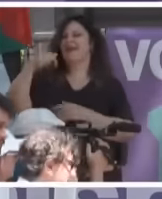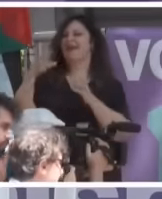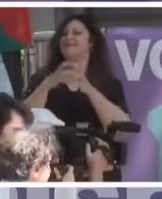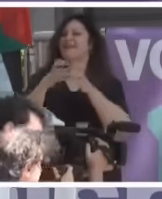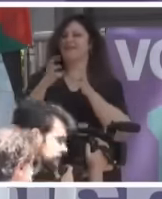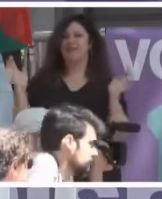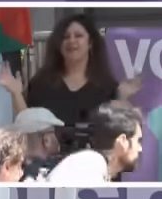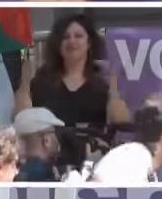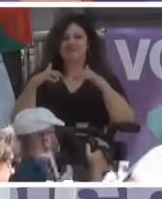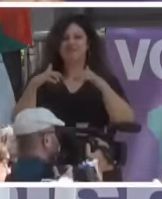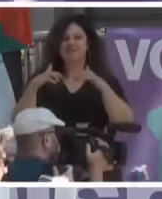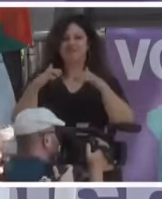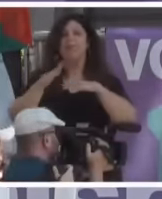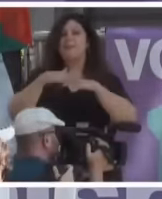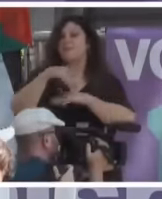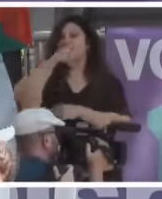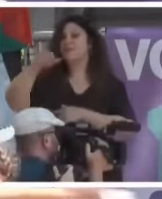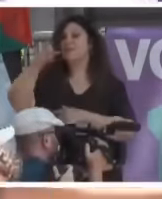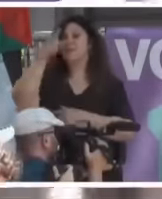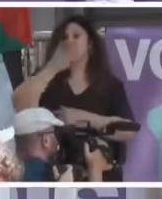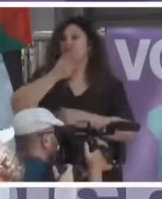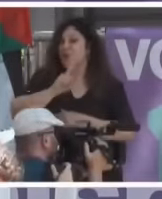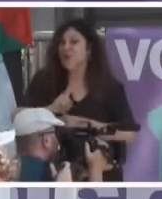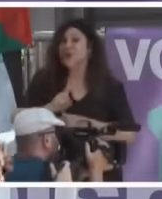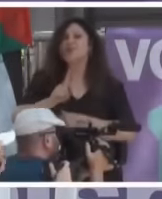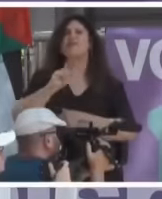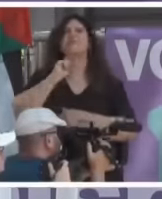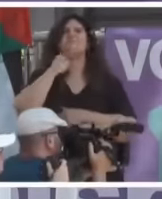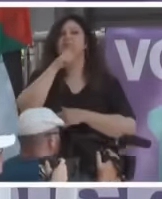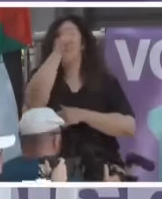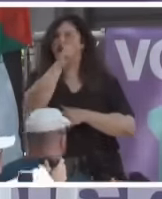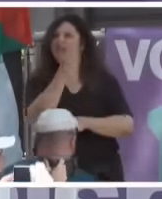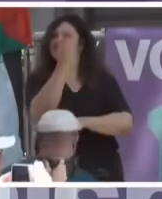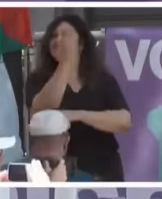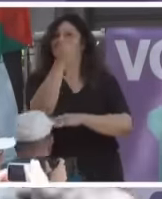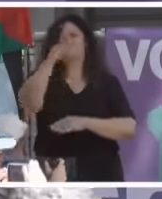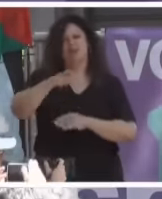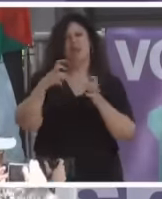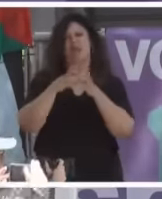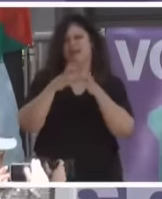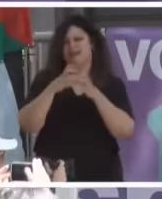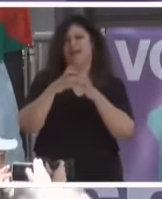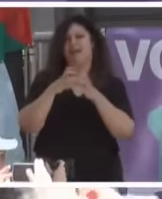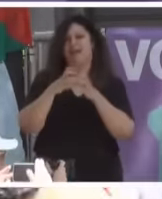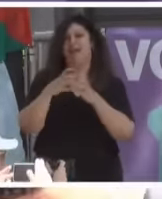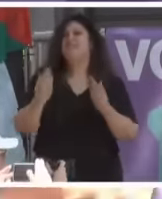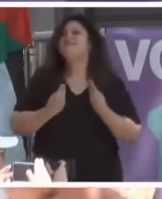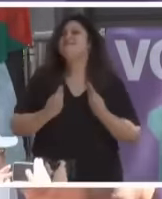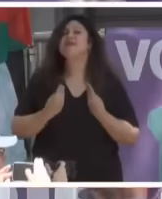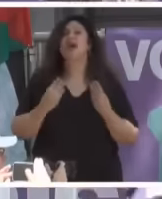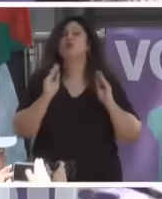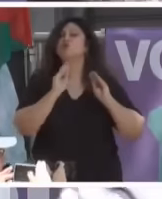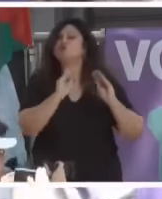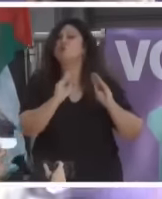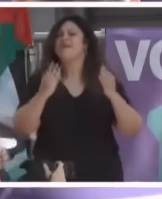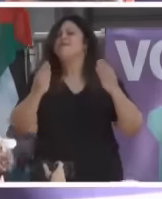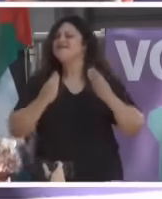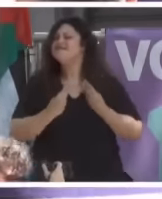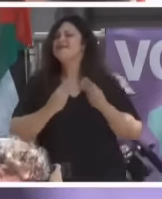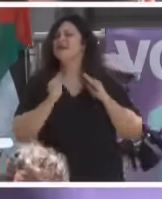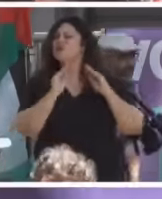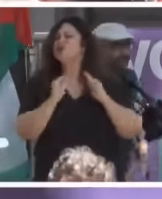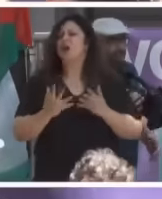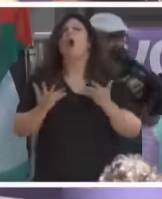Granada. Para quien no lo sepa, Mariana Pineda fue una granaína que defendió con su vida,